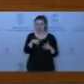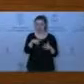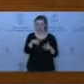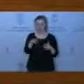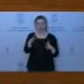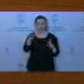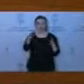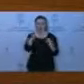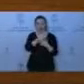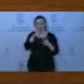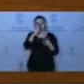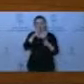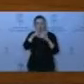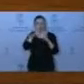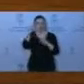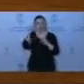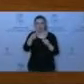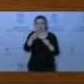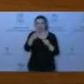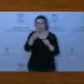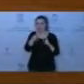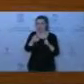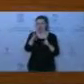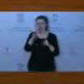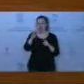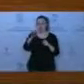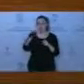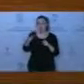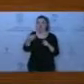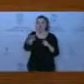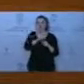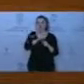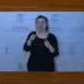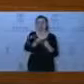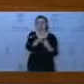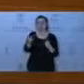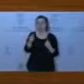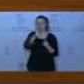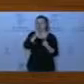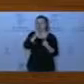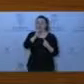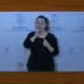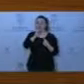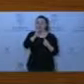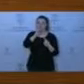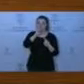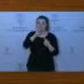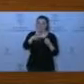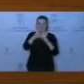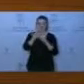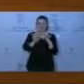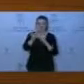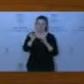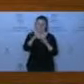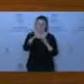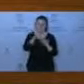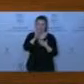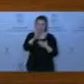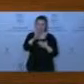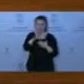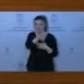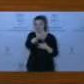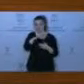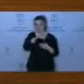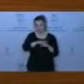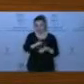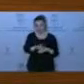del INE lo ponen de relieve con un crecimiento del PIB per cápita del 3,1% en el 2015. Pero a pesar de ello, ustedes incumplen el déficit, un